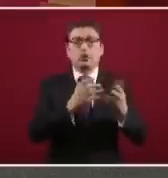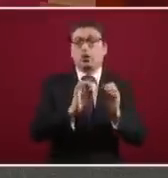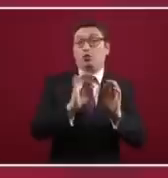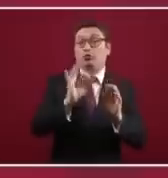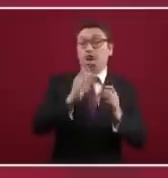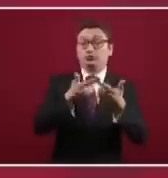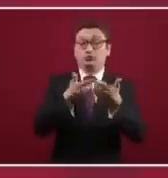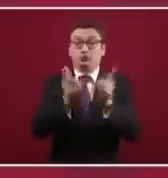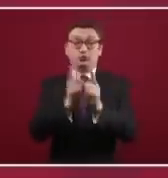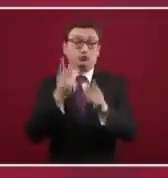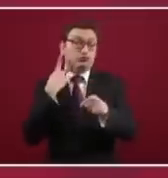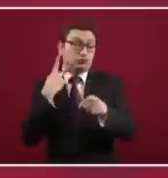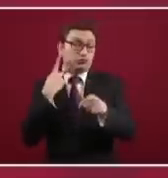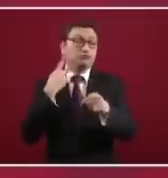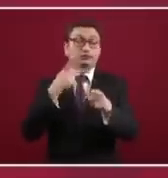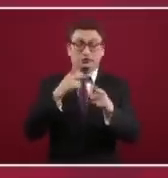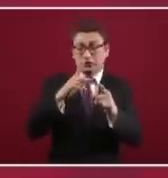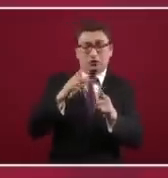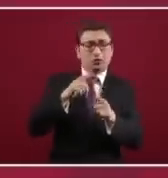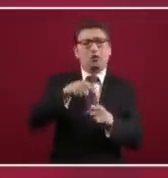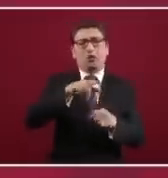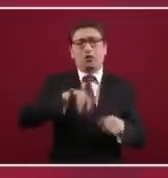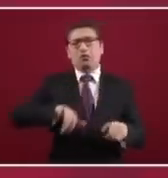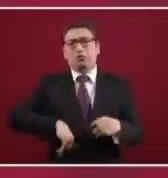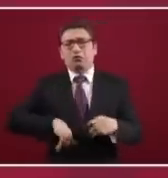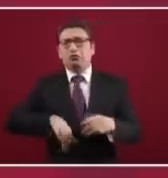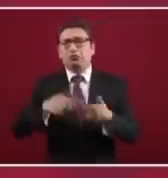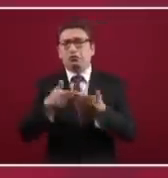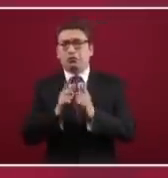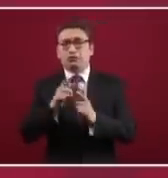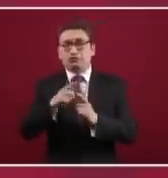político, algún grupo de interés creado.